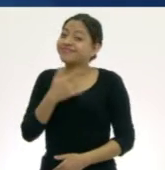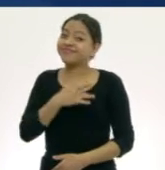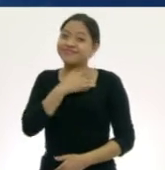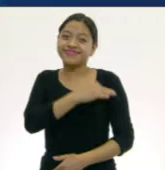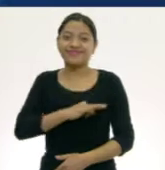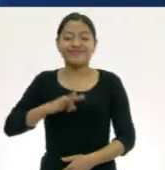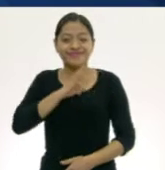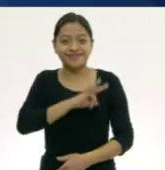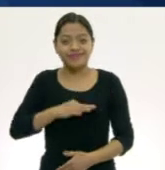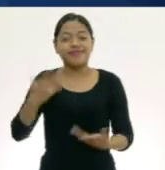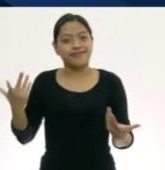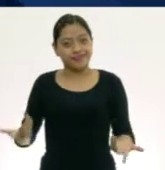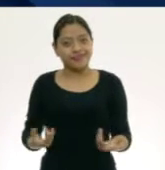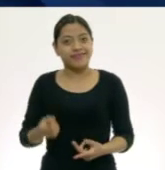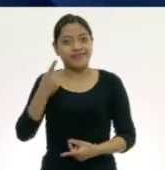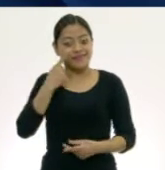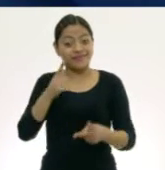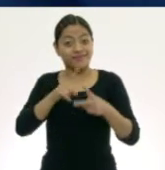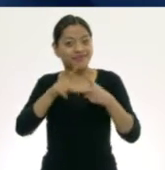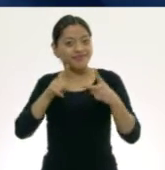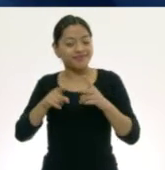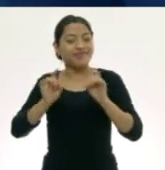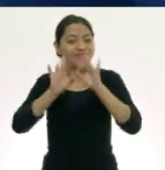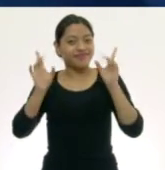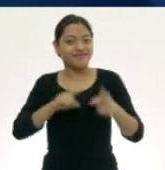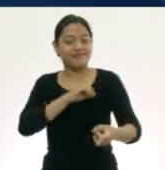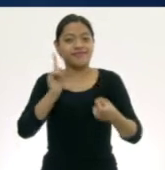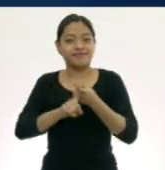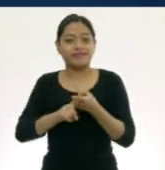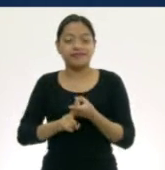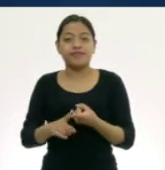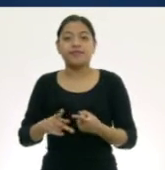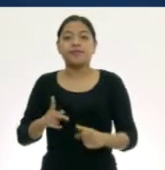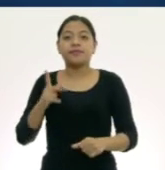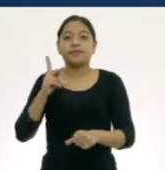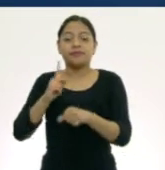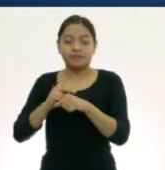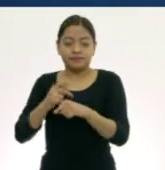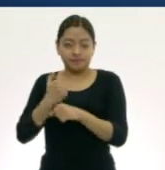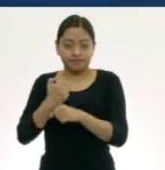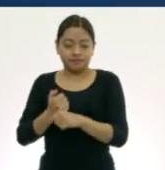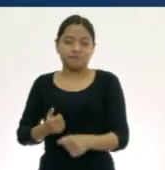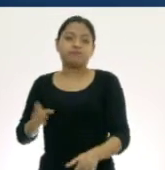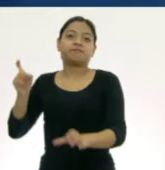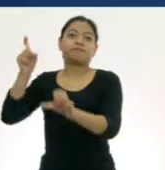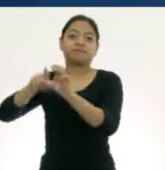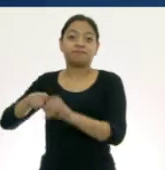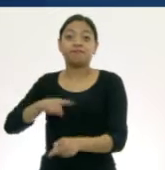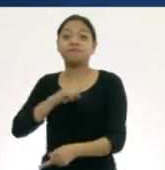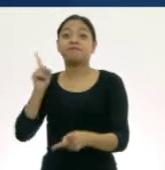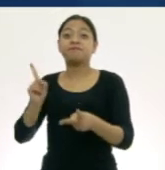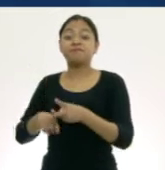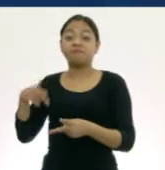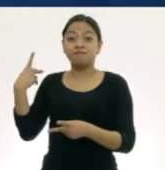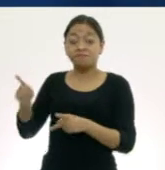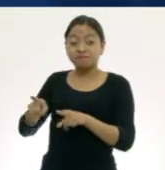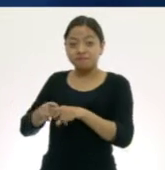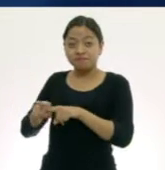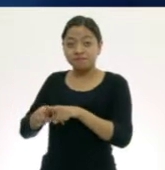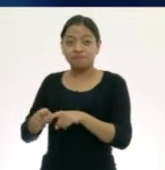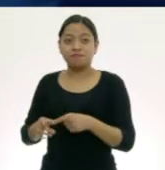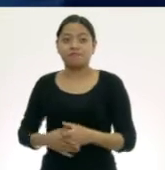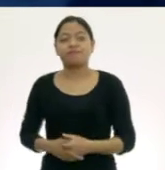Tenemos ahí pues 2 acontecimientos. Primero, que entró a la primaria y después que nació su hermanita.